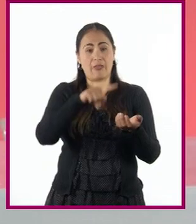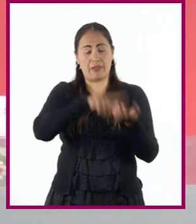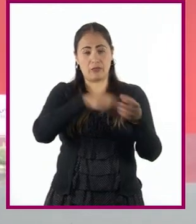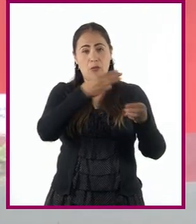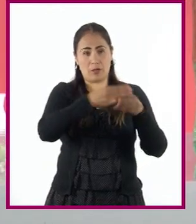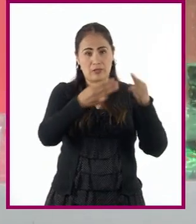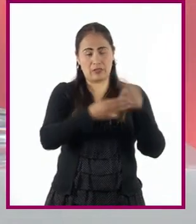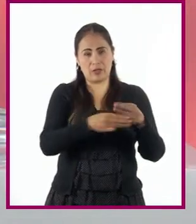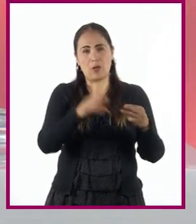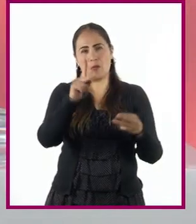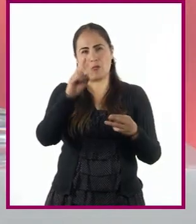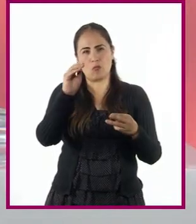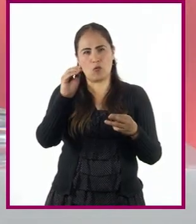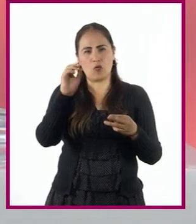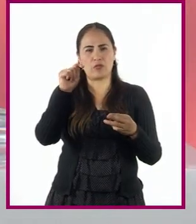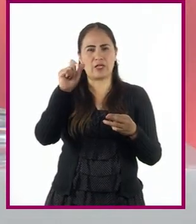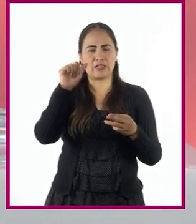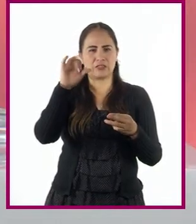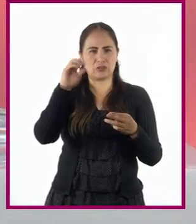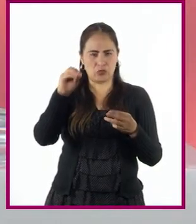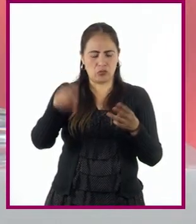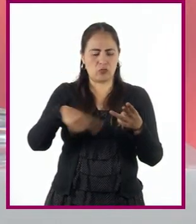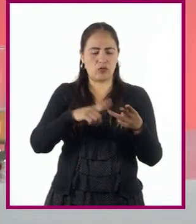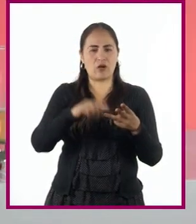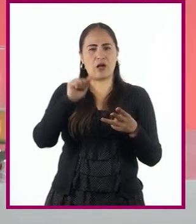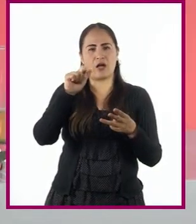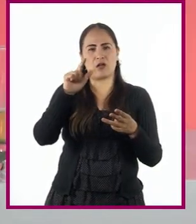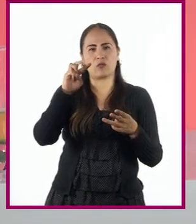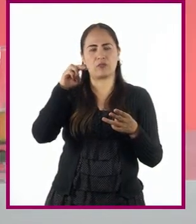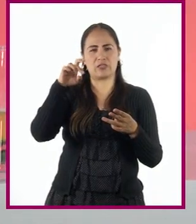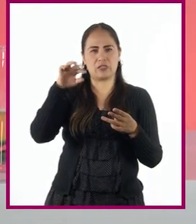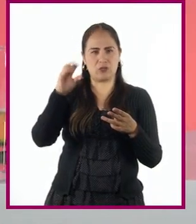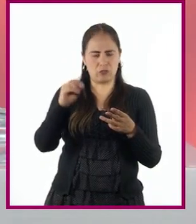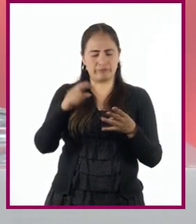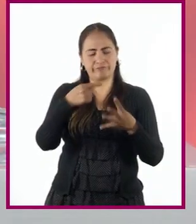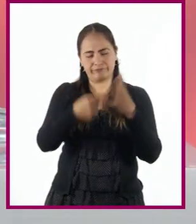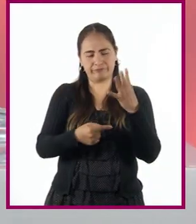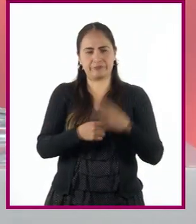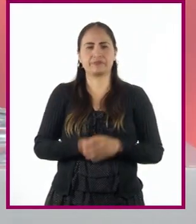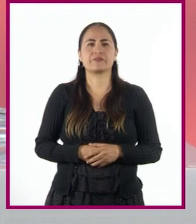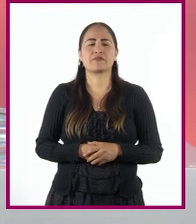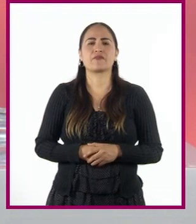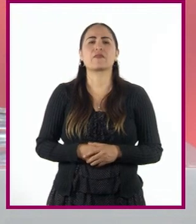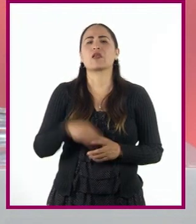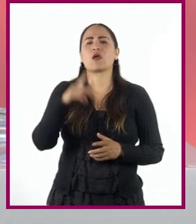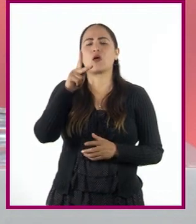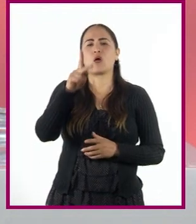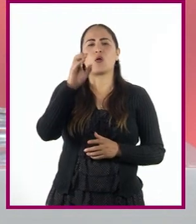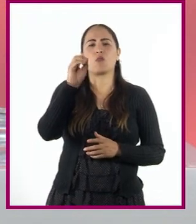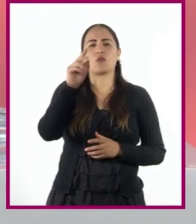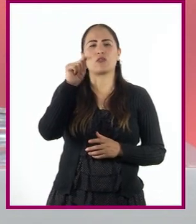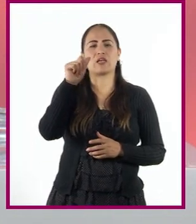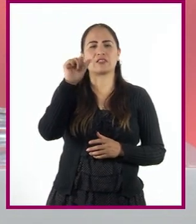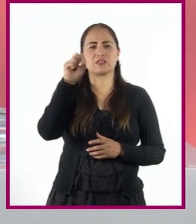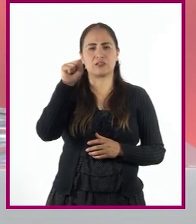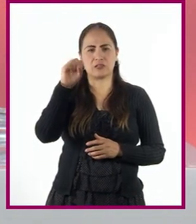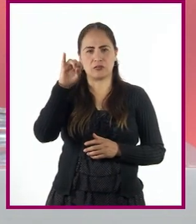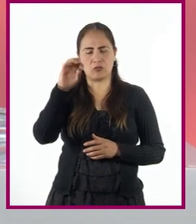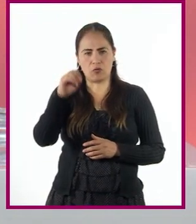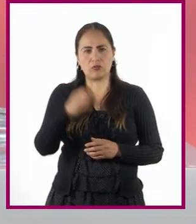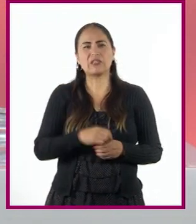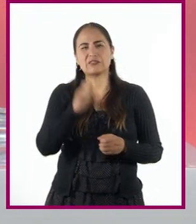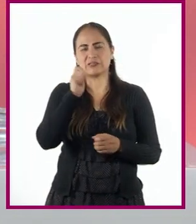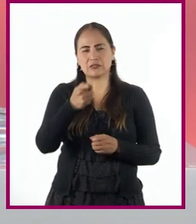de perclorato de potasio, aluminio y dextrina. El perclorato de potasio, que es el oxidante, produce